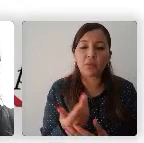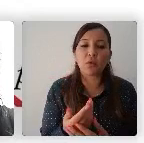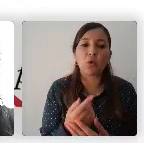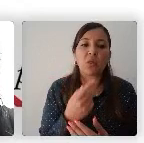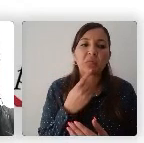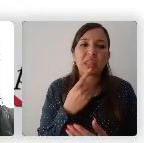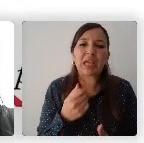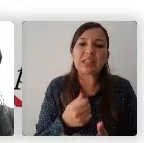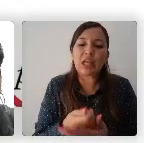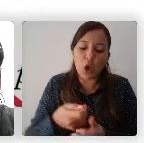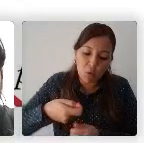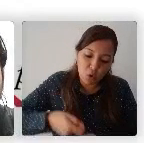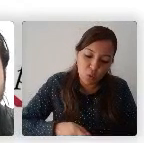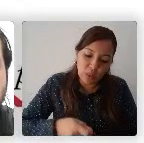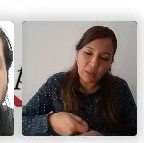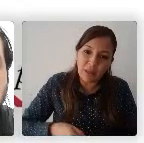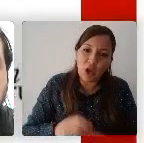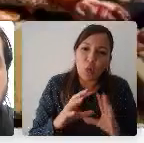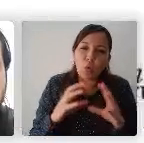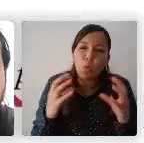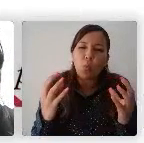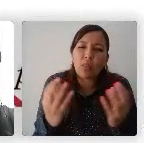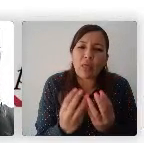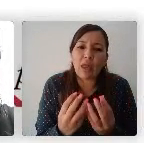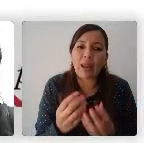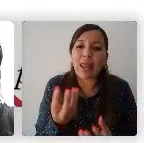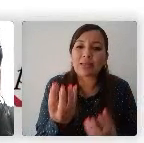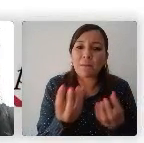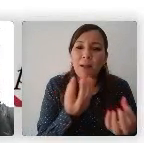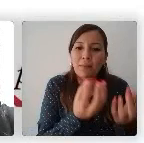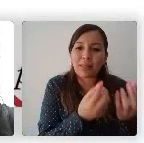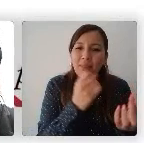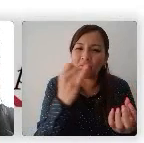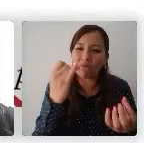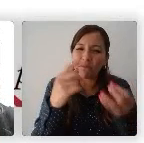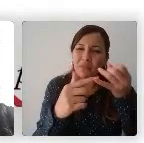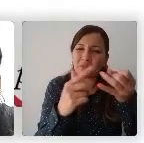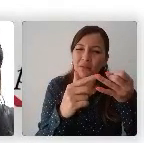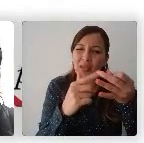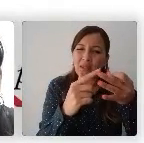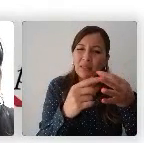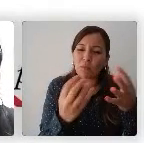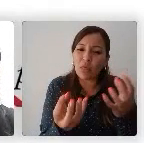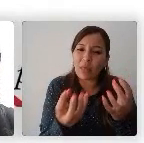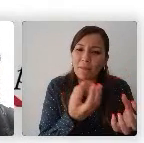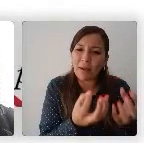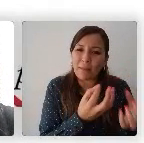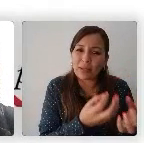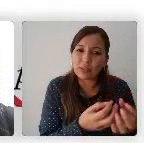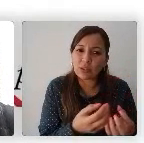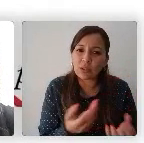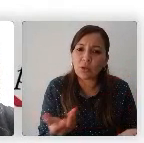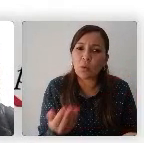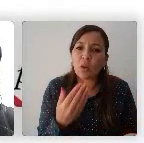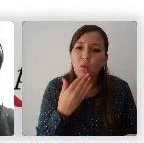del cultivo, de la conservación de las especies de la papa, ¿no? Y desde ya, pues cuando hablamos de la papa, estamos hablando de cuál,